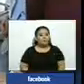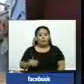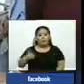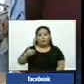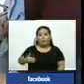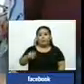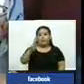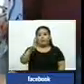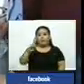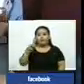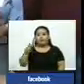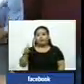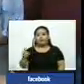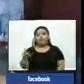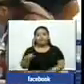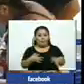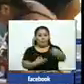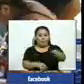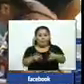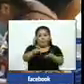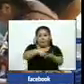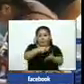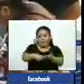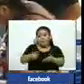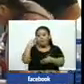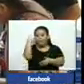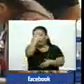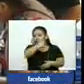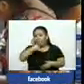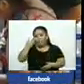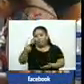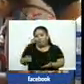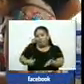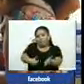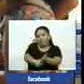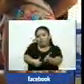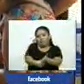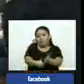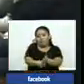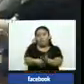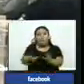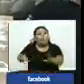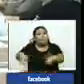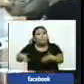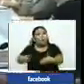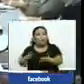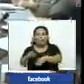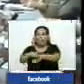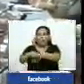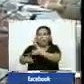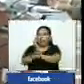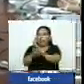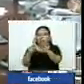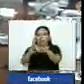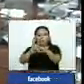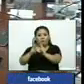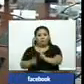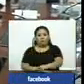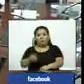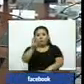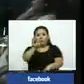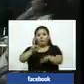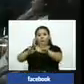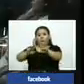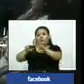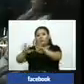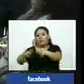de 2021, las papeletas para alcalde tendrán los rostros de los candidatos. Y es que los diputados reformaron el artículo 185